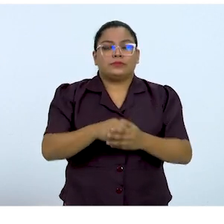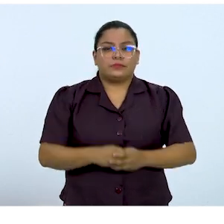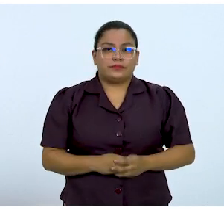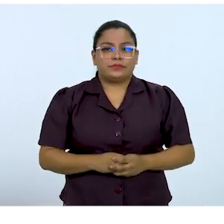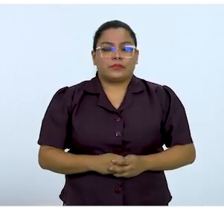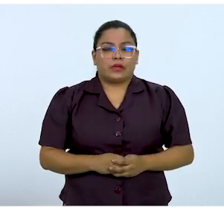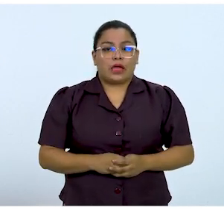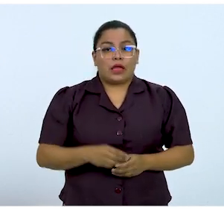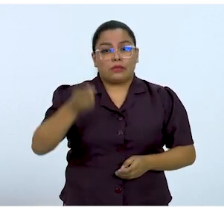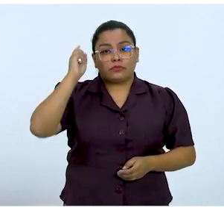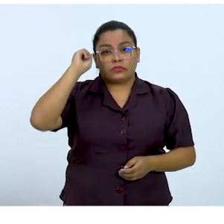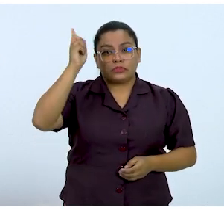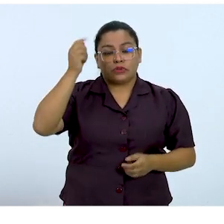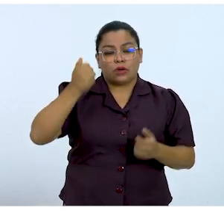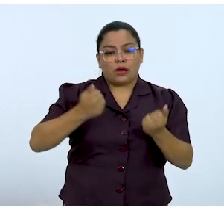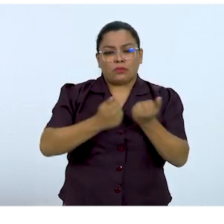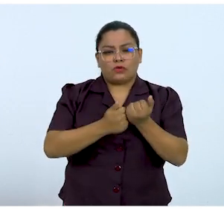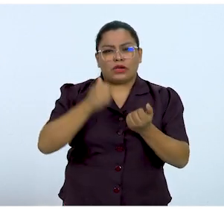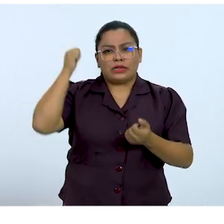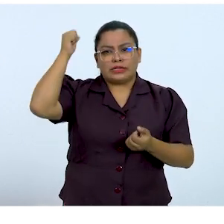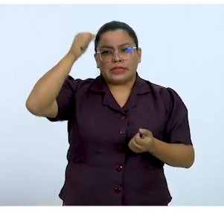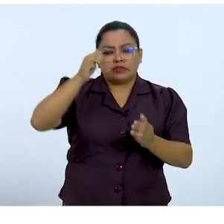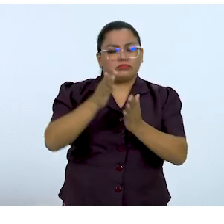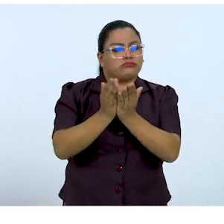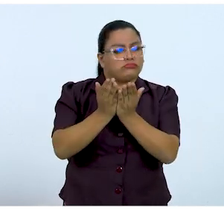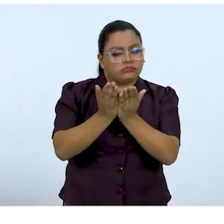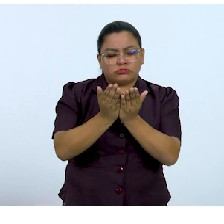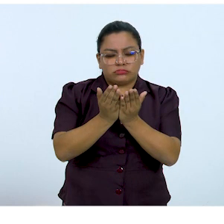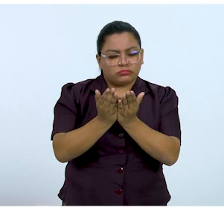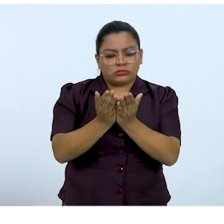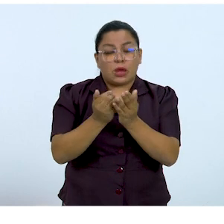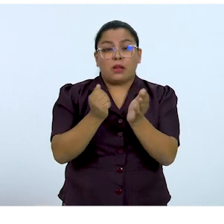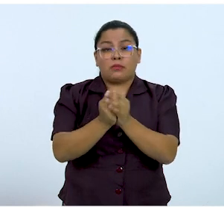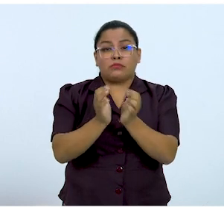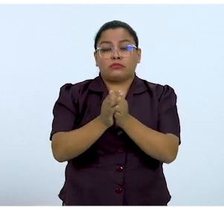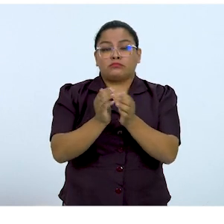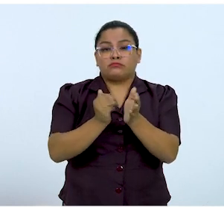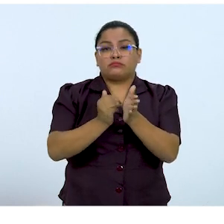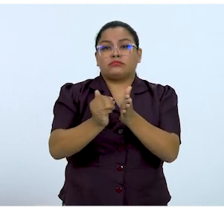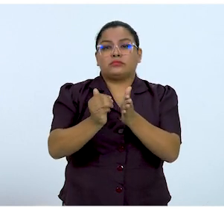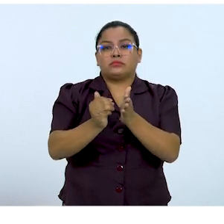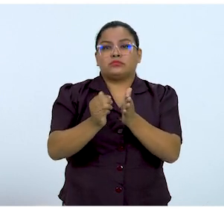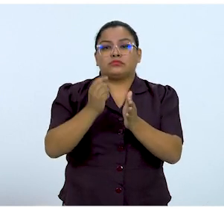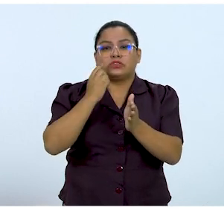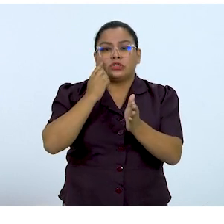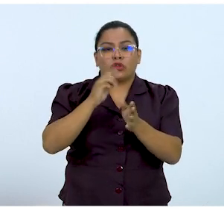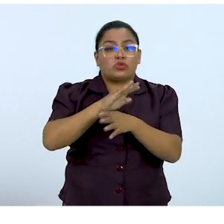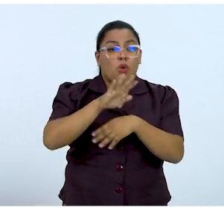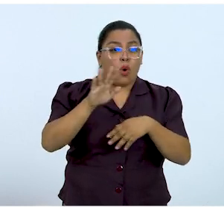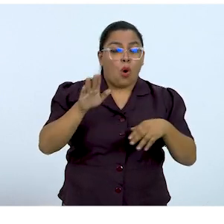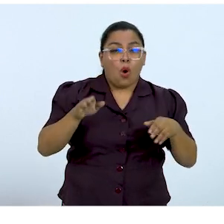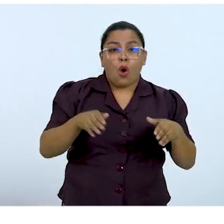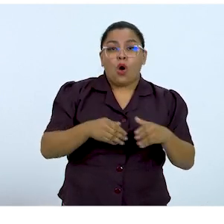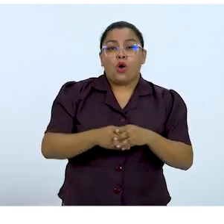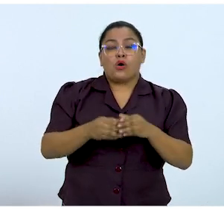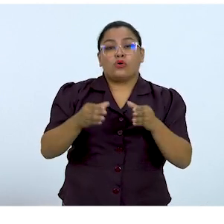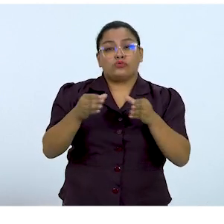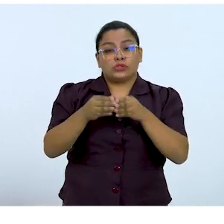El docente media el análisis y la lectura del problema inicial, asegurándose de que todos lo